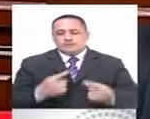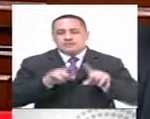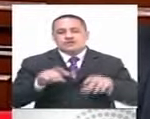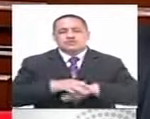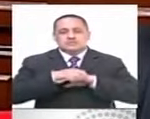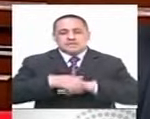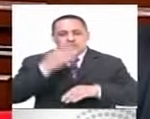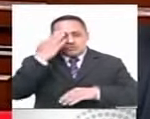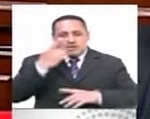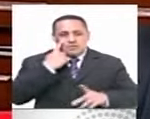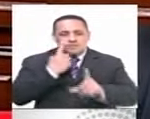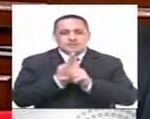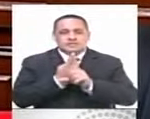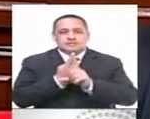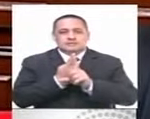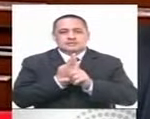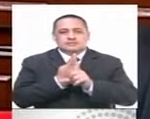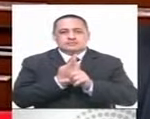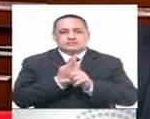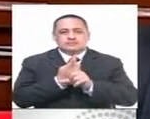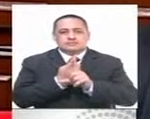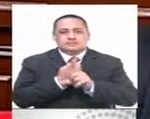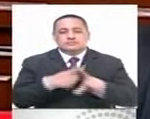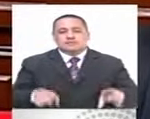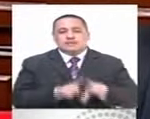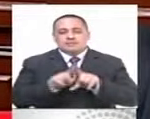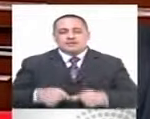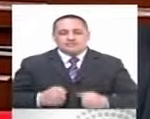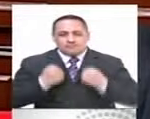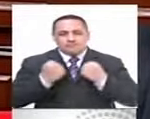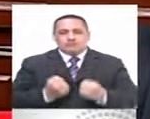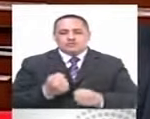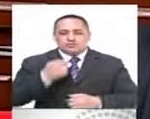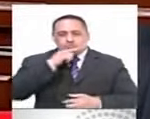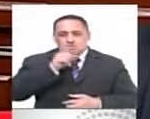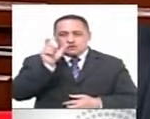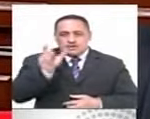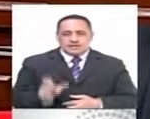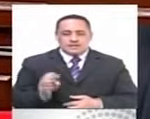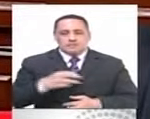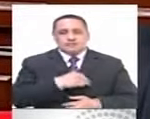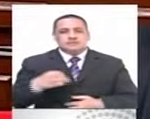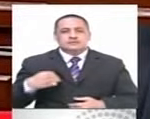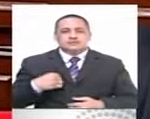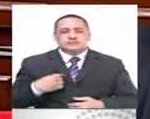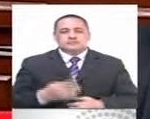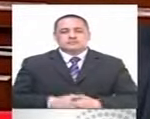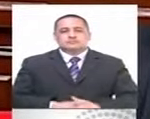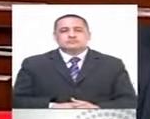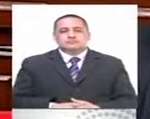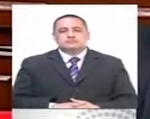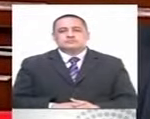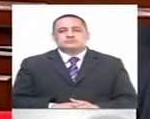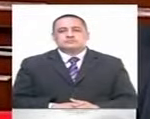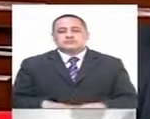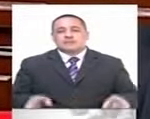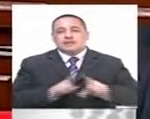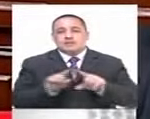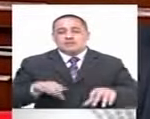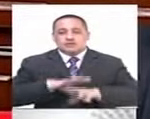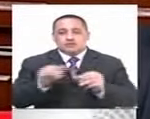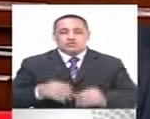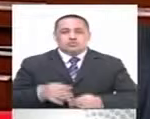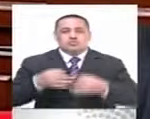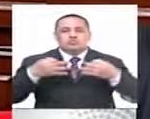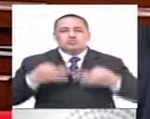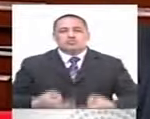Saludamos la presencia y el esfuerzo que hizo la señora Premier Mirta Vázquez en el pleno